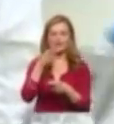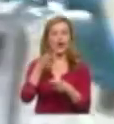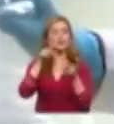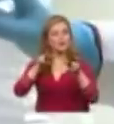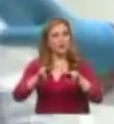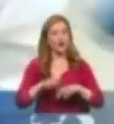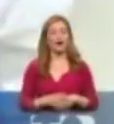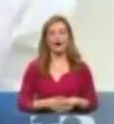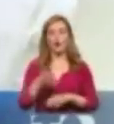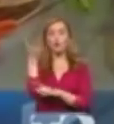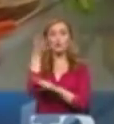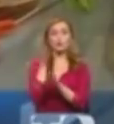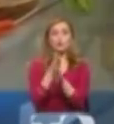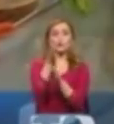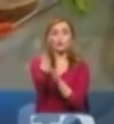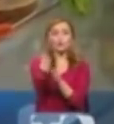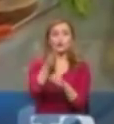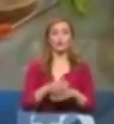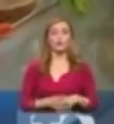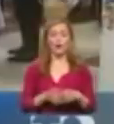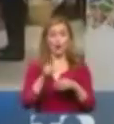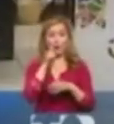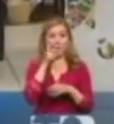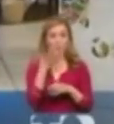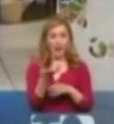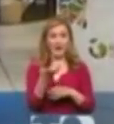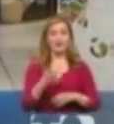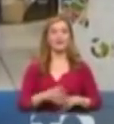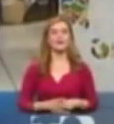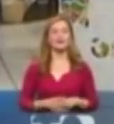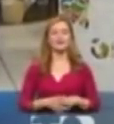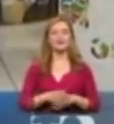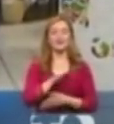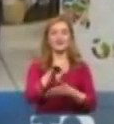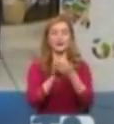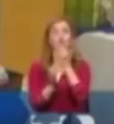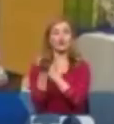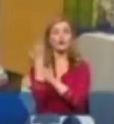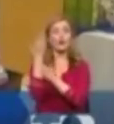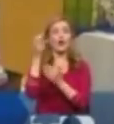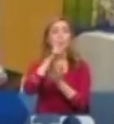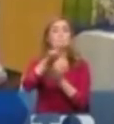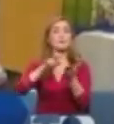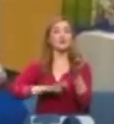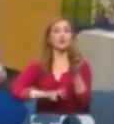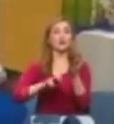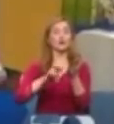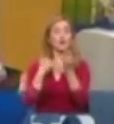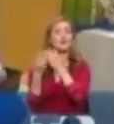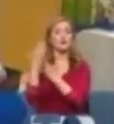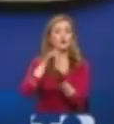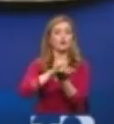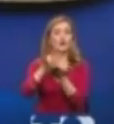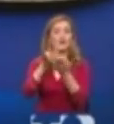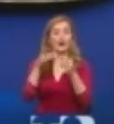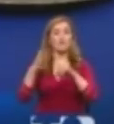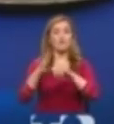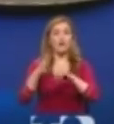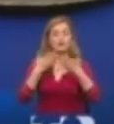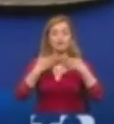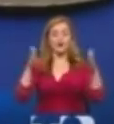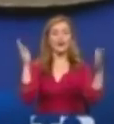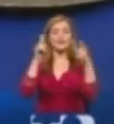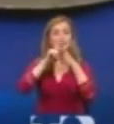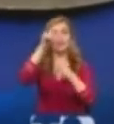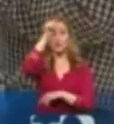Habrán conferencias de especialistas en panadería. No se olvide, en el Centro de Eventos Bicentenario esta feria está abierta hasta